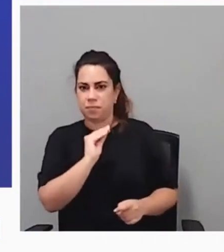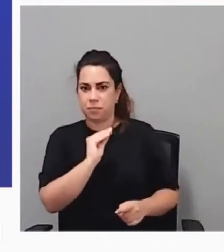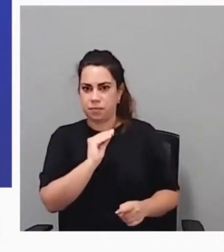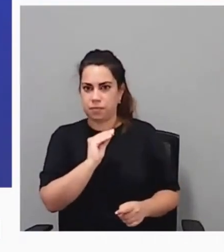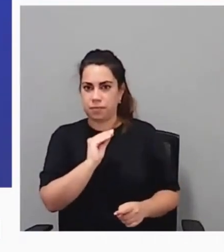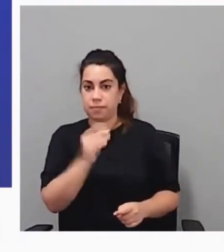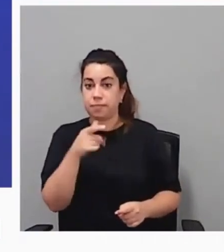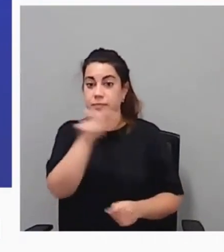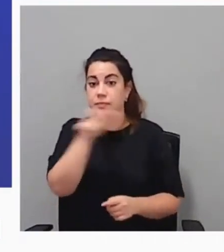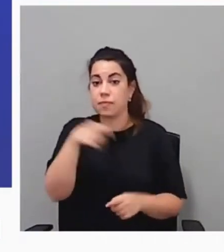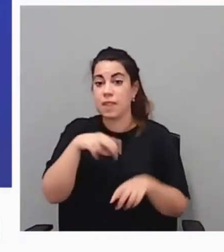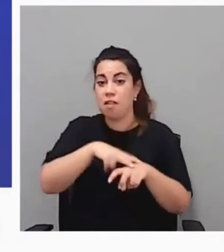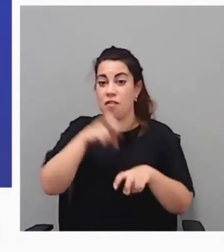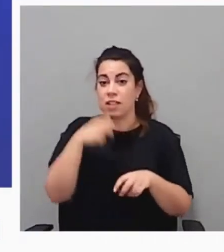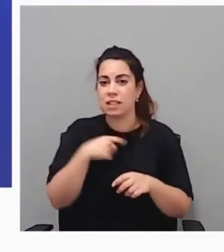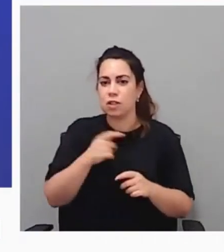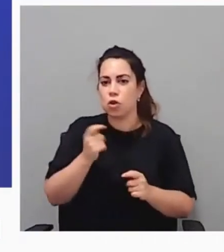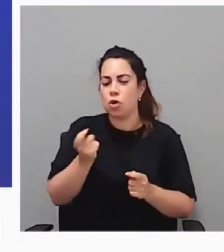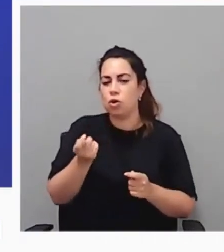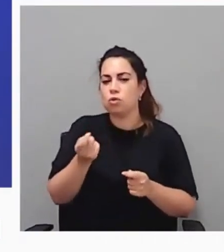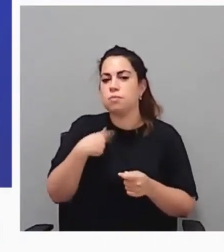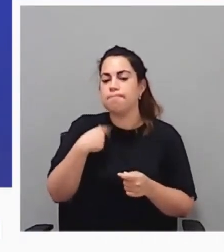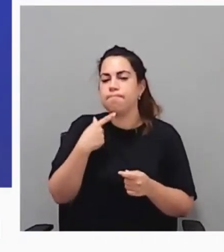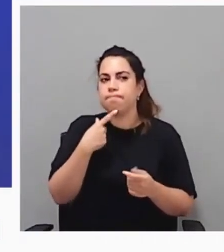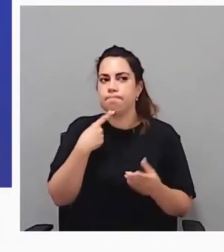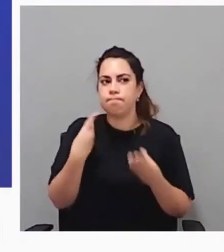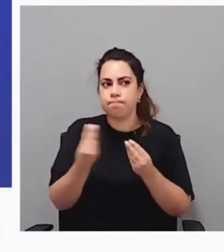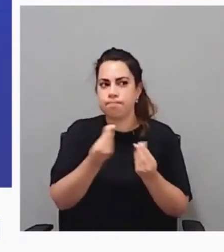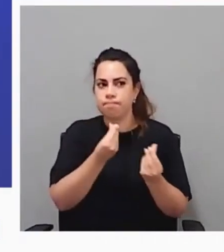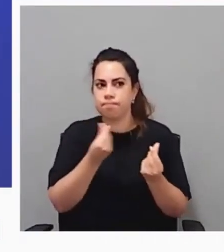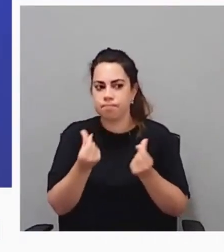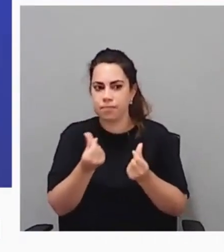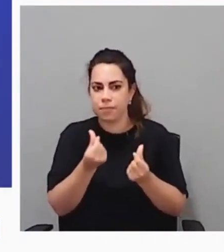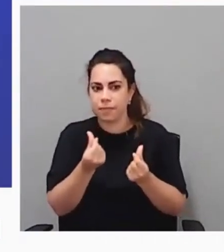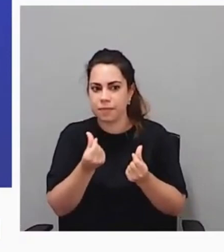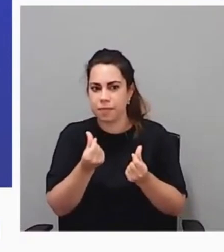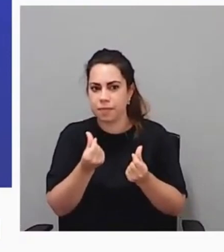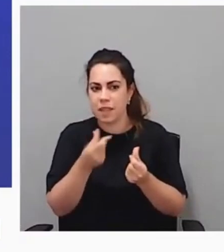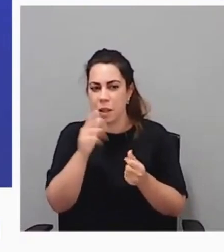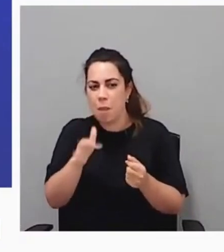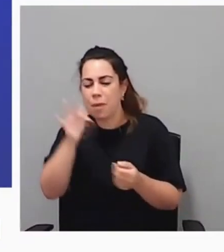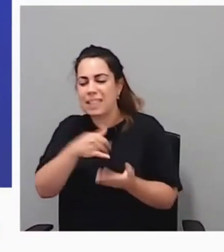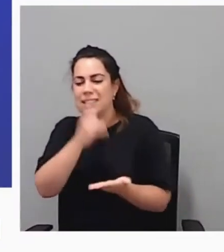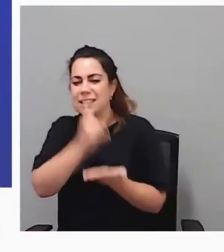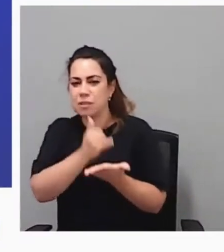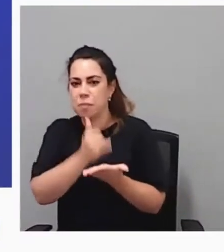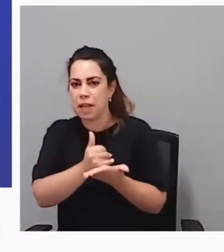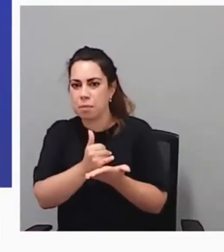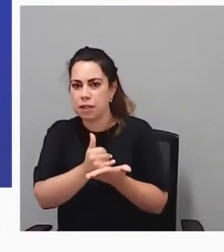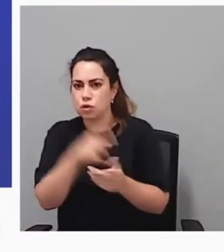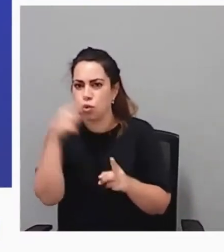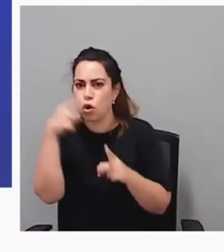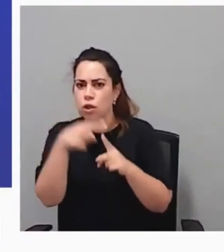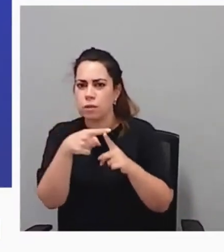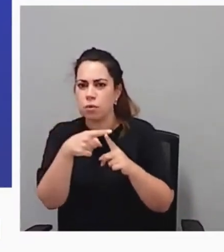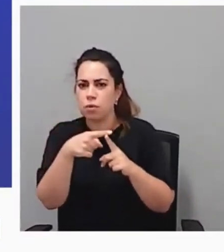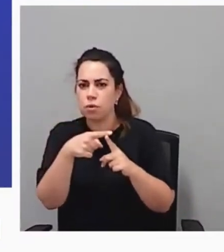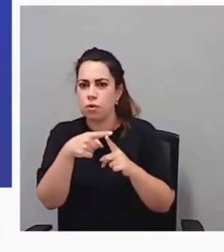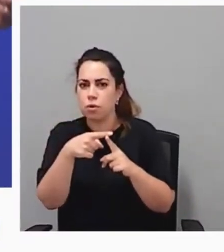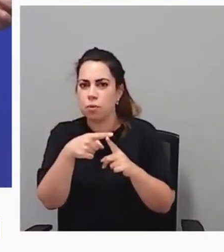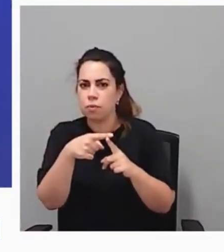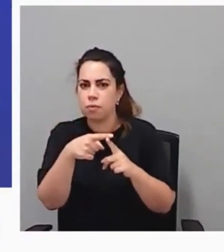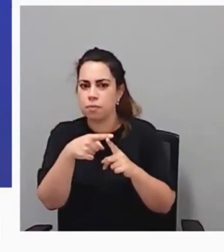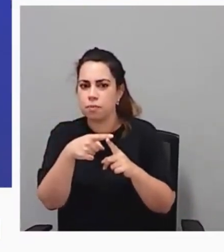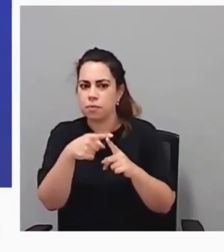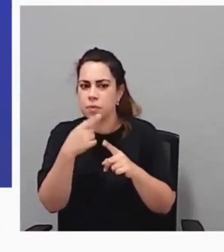físicos usan la intuición, yo uso la intuición, y los experimentos a la vez para entender que hay cosas